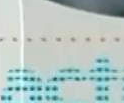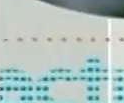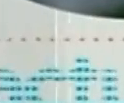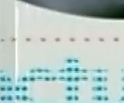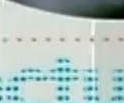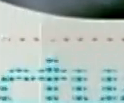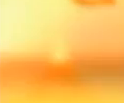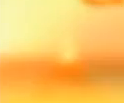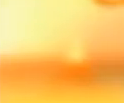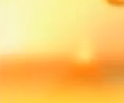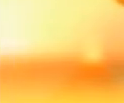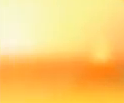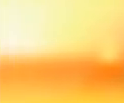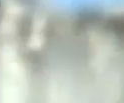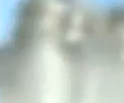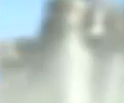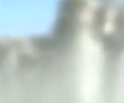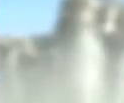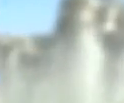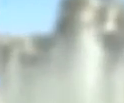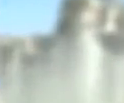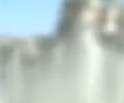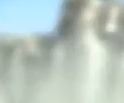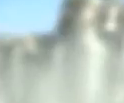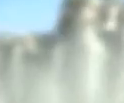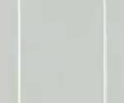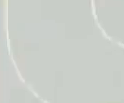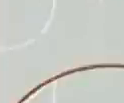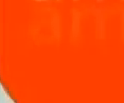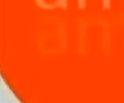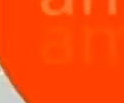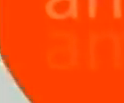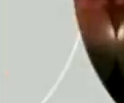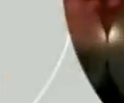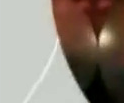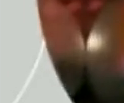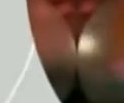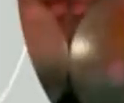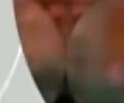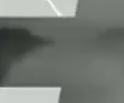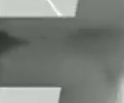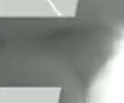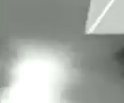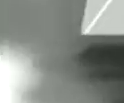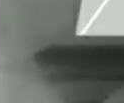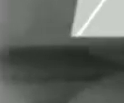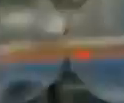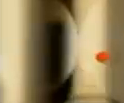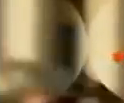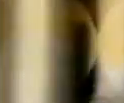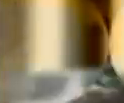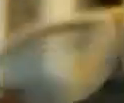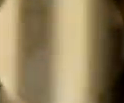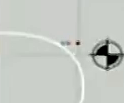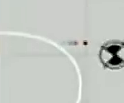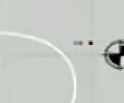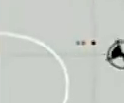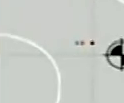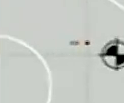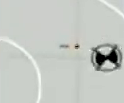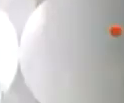si siempre viajé solo y siempre vos fuiste mi faro en